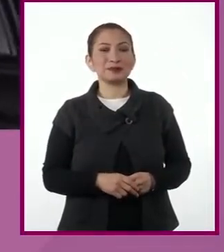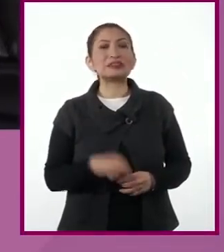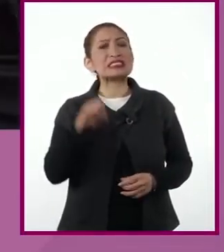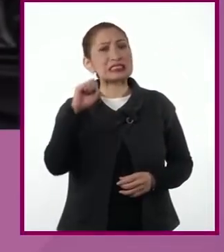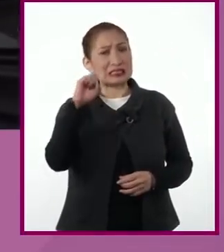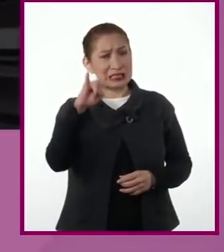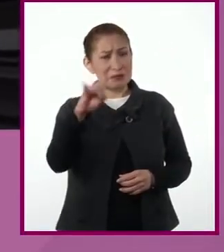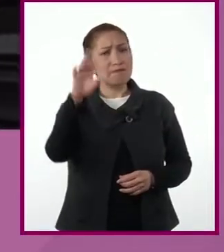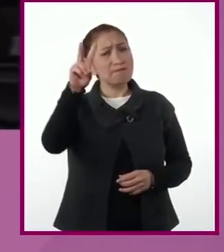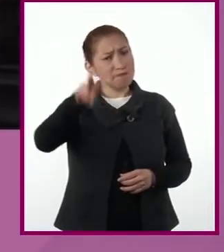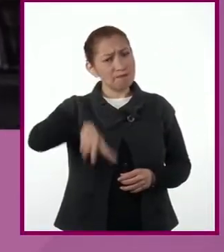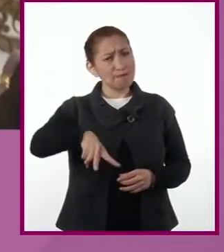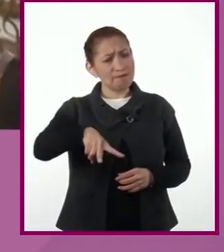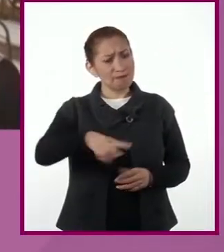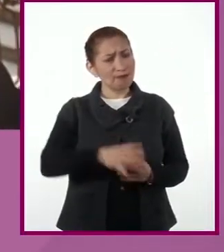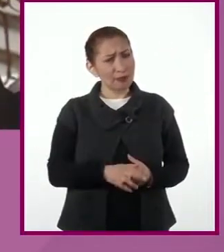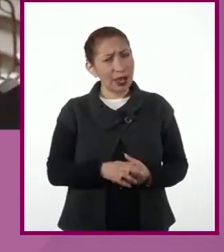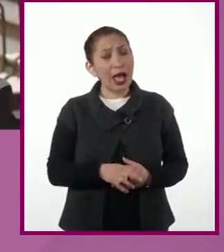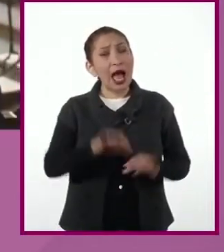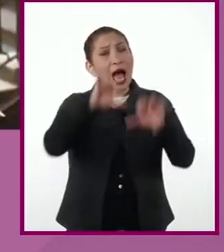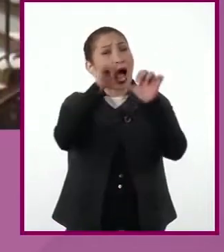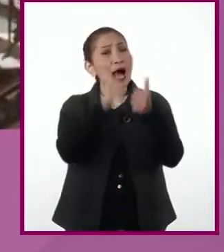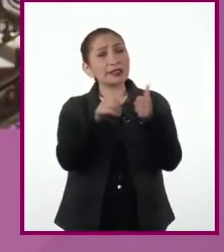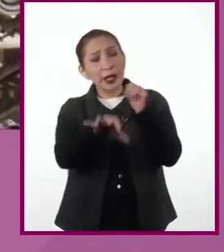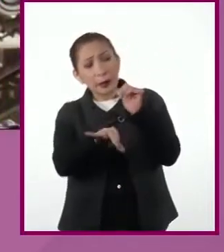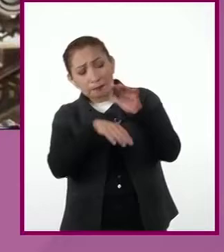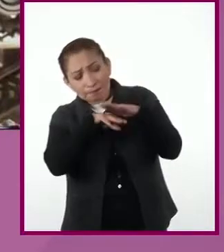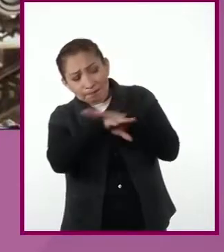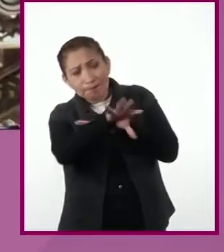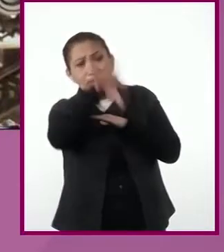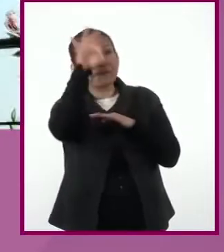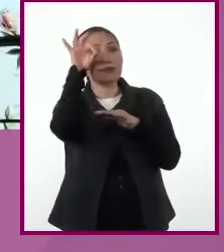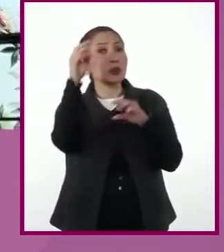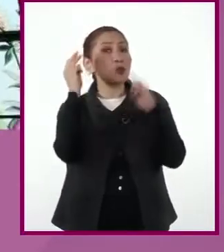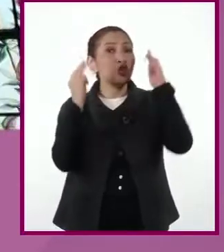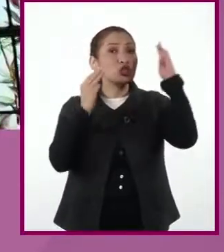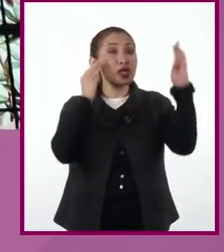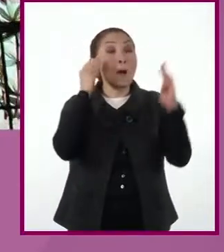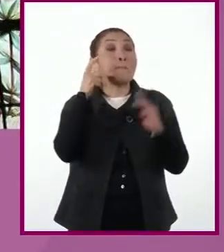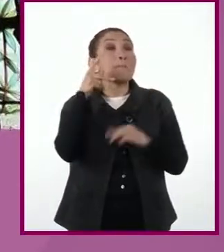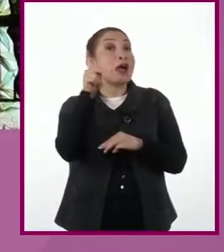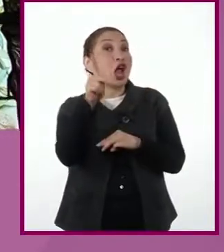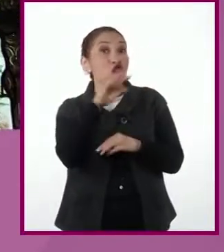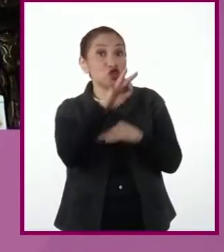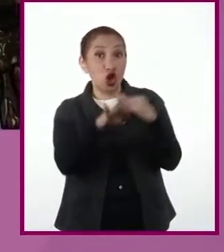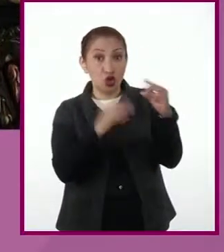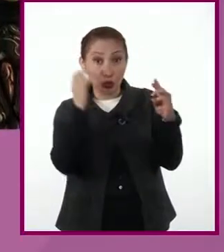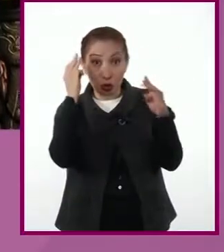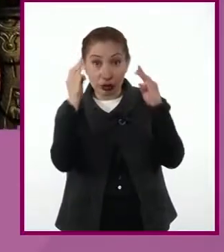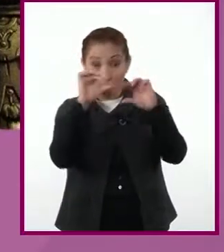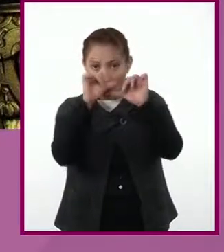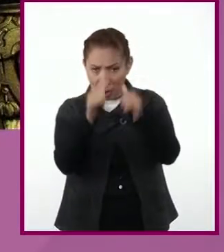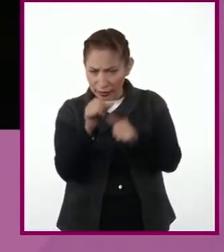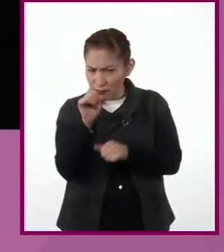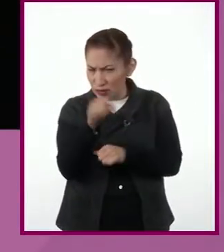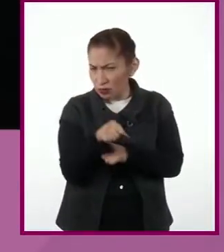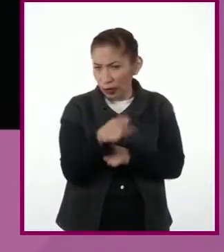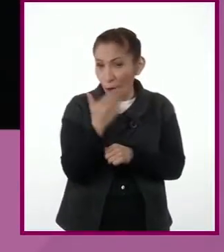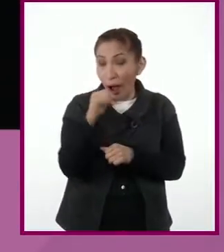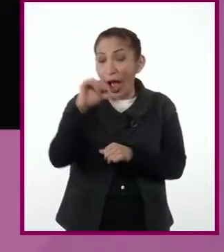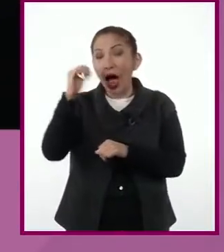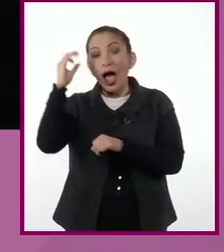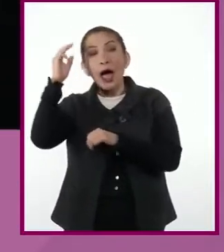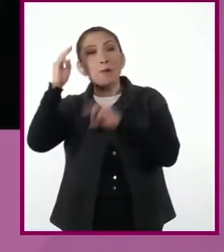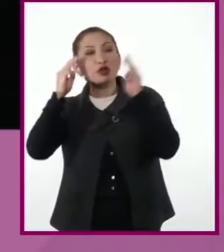Sí, efectivamente. El arte lo podemos encontrar en los museos. Sin embargo, no todos los museos son de arte. Hay museos